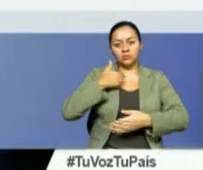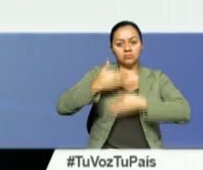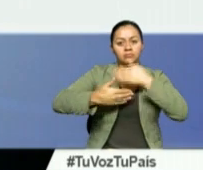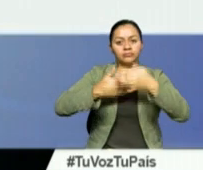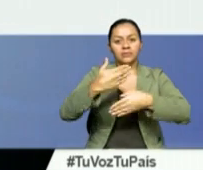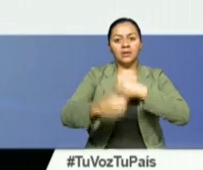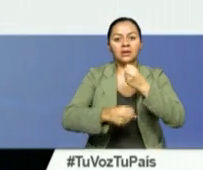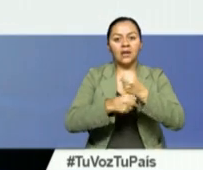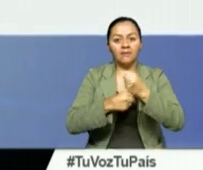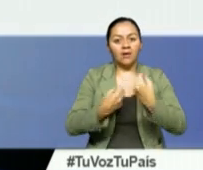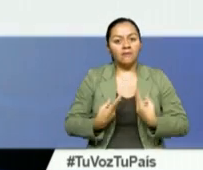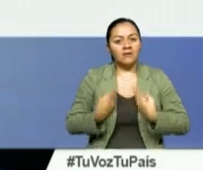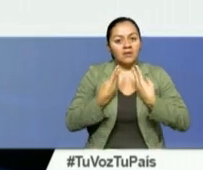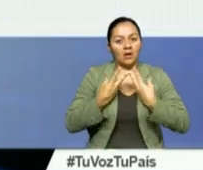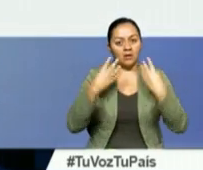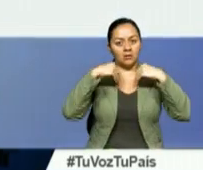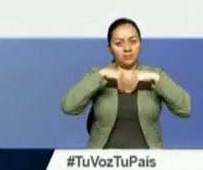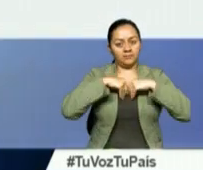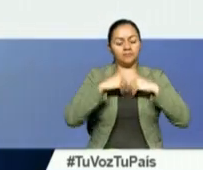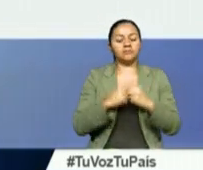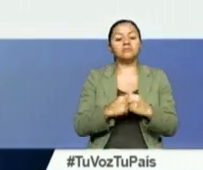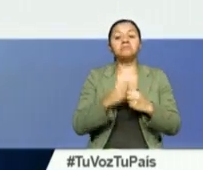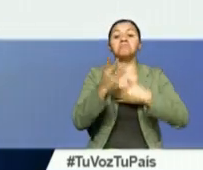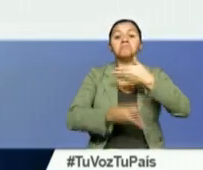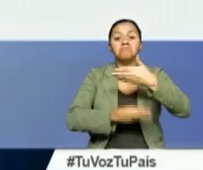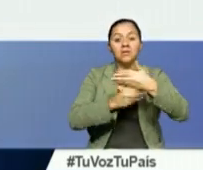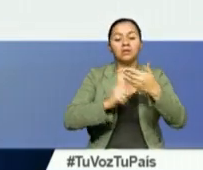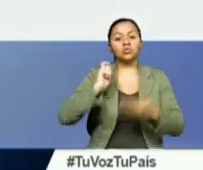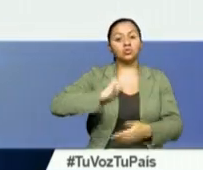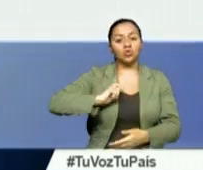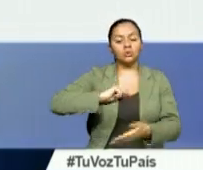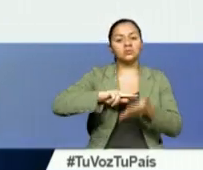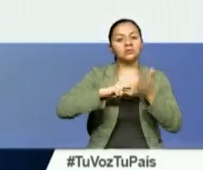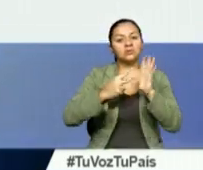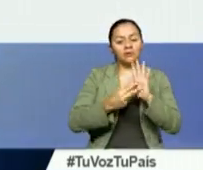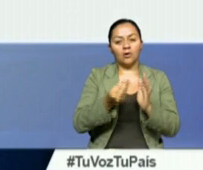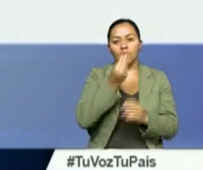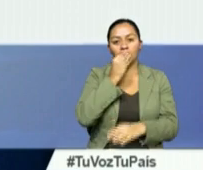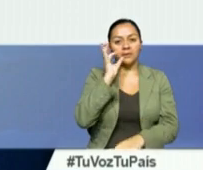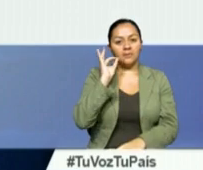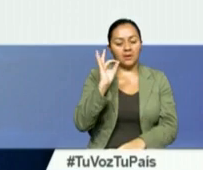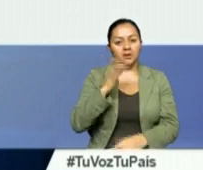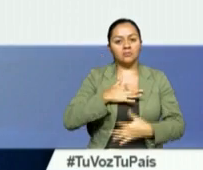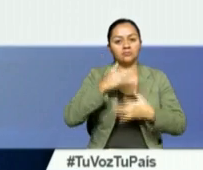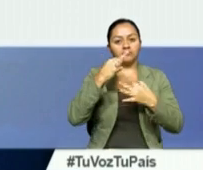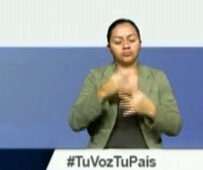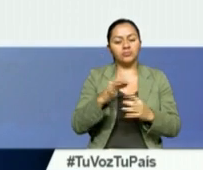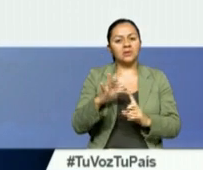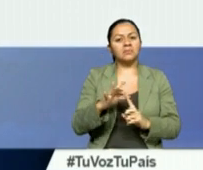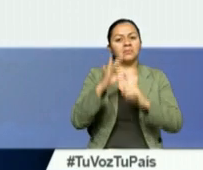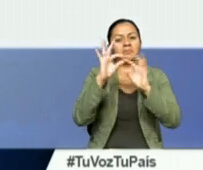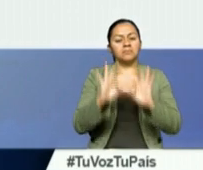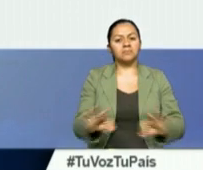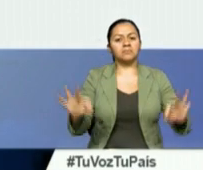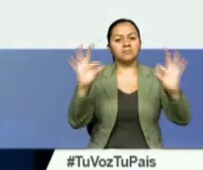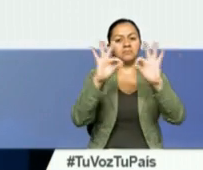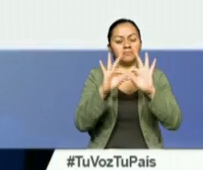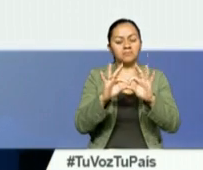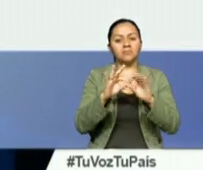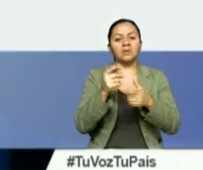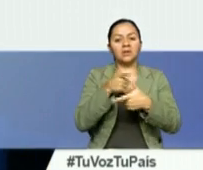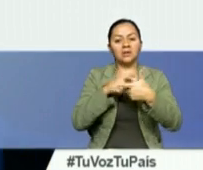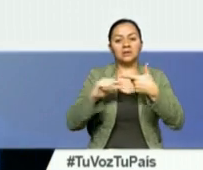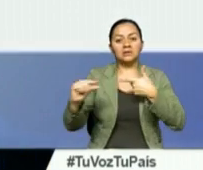nuestra existencia. A esto añadió que el salario es pan, sustento, dignidad y uno de los fundamentales instrumentos de